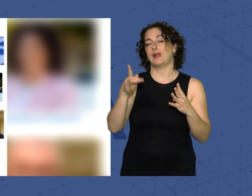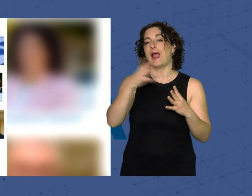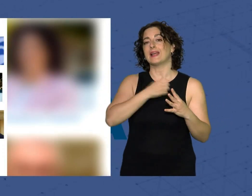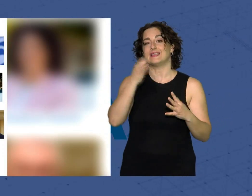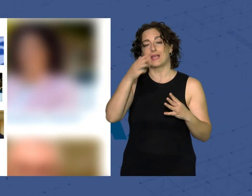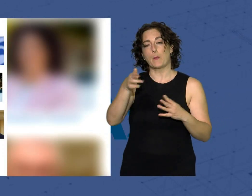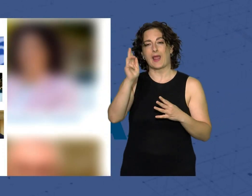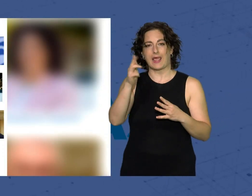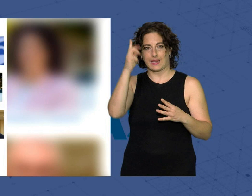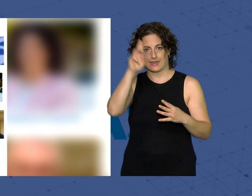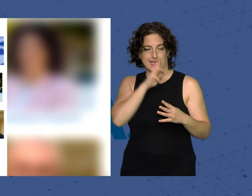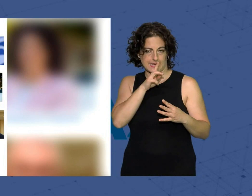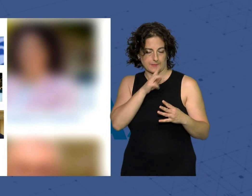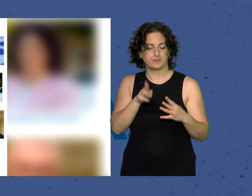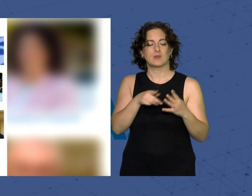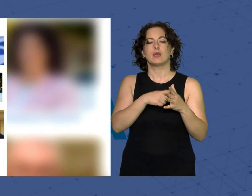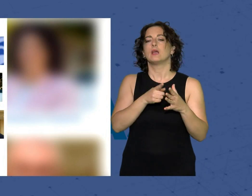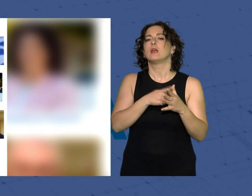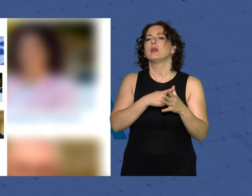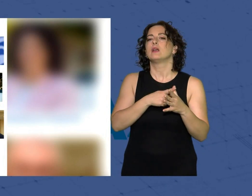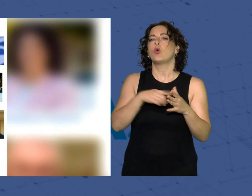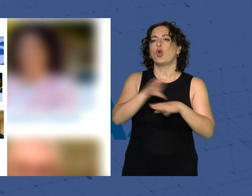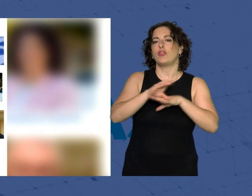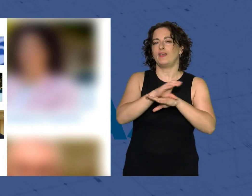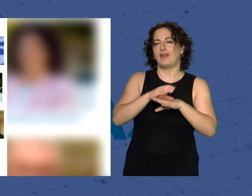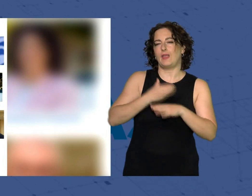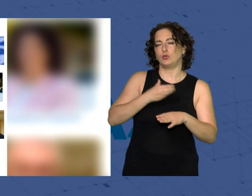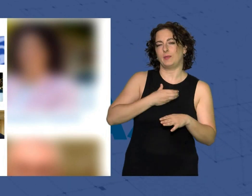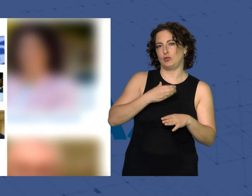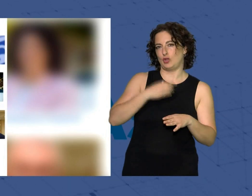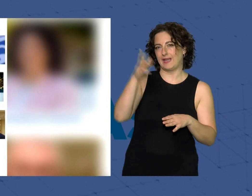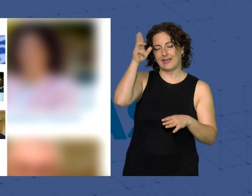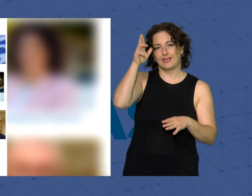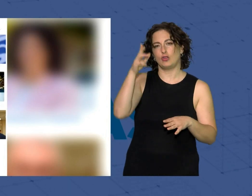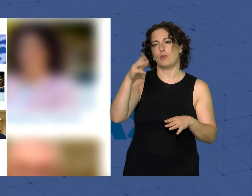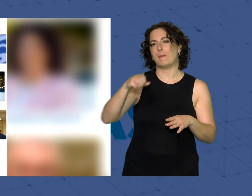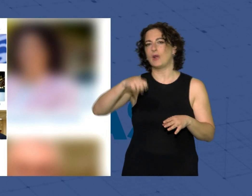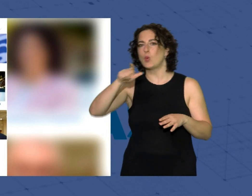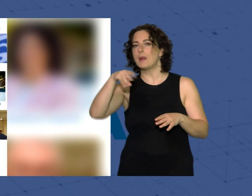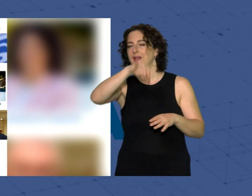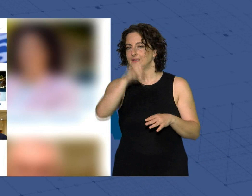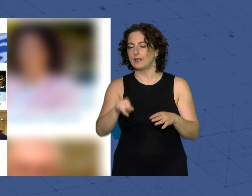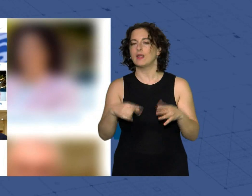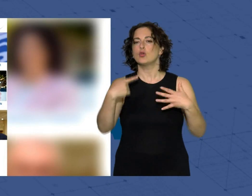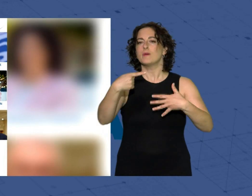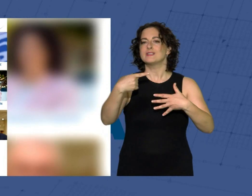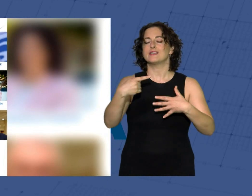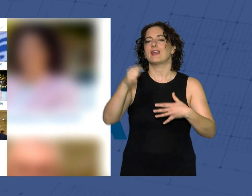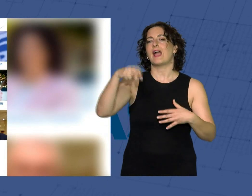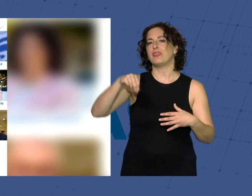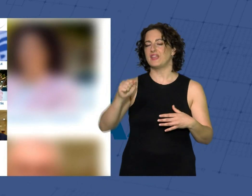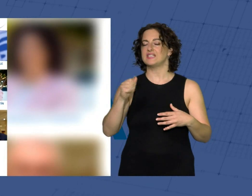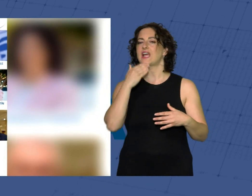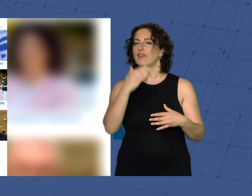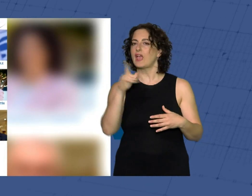El número 5, el concejal del Ayuntamiento de Elegido, Manuel Martínez. Y el número 6, cierralista, Andrés García Lorca,